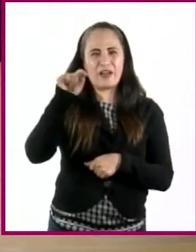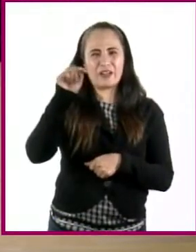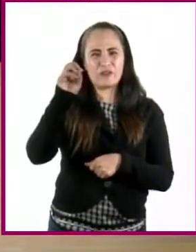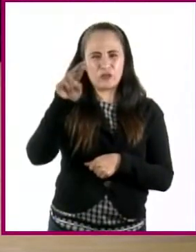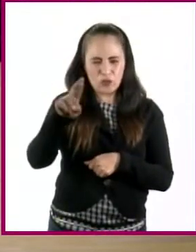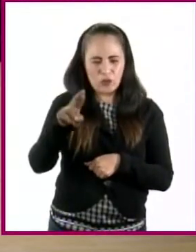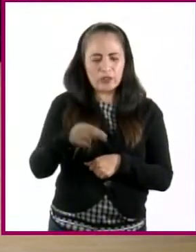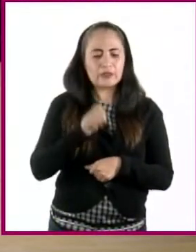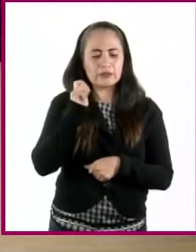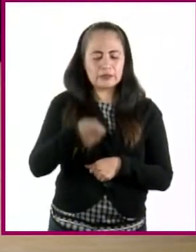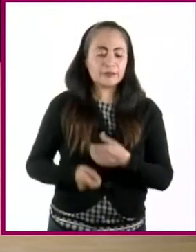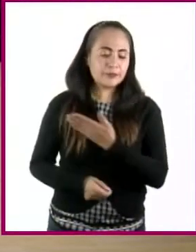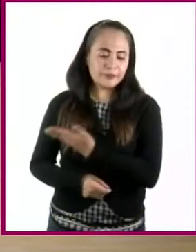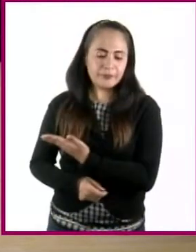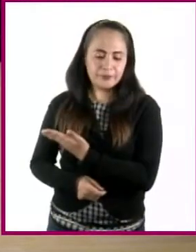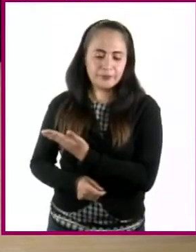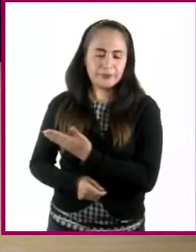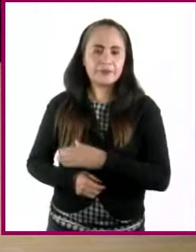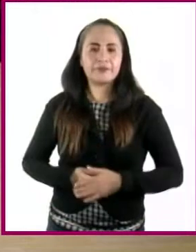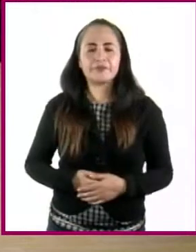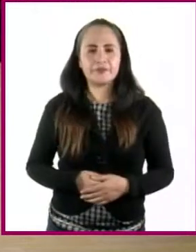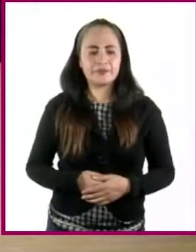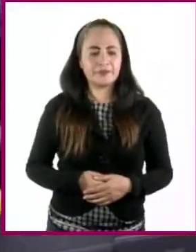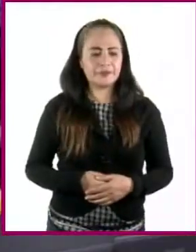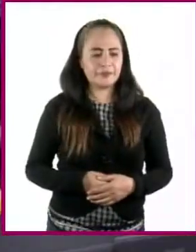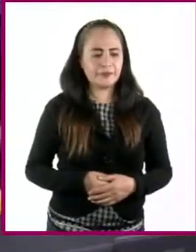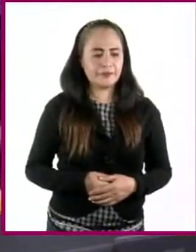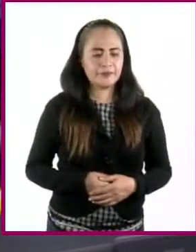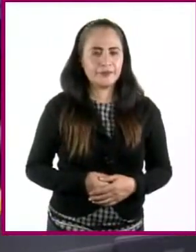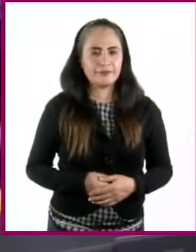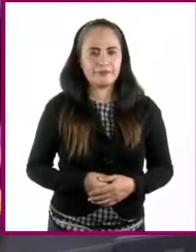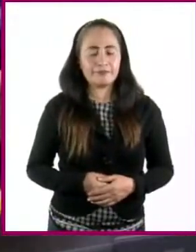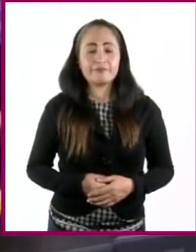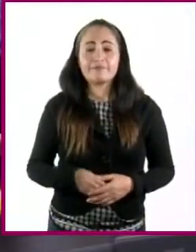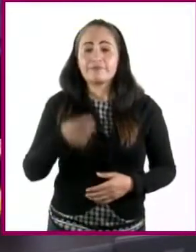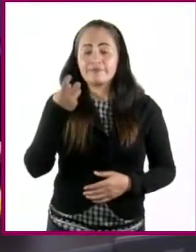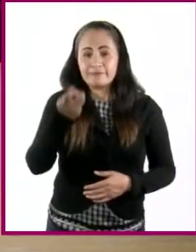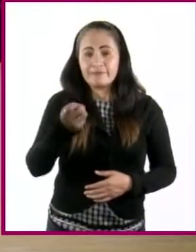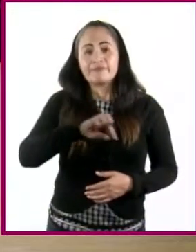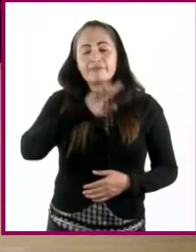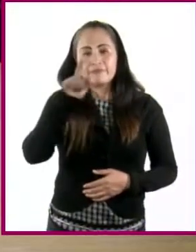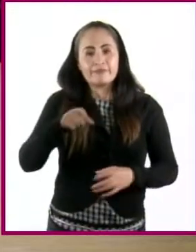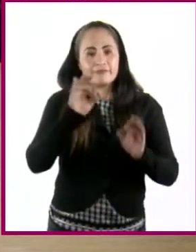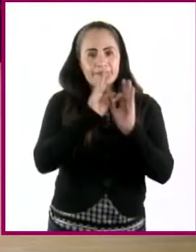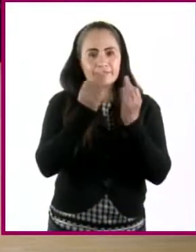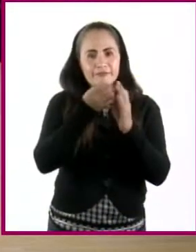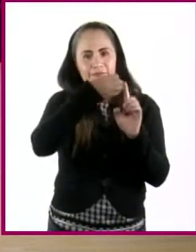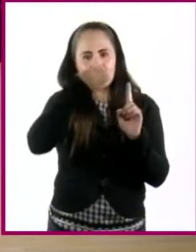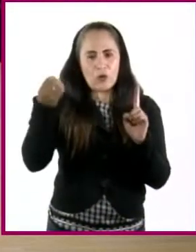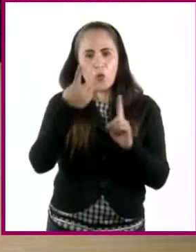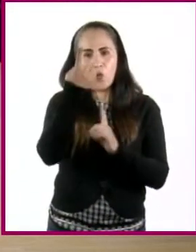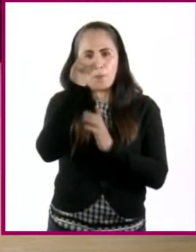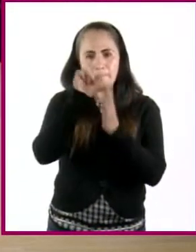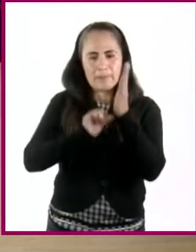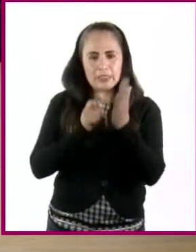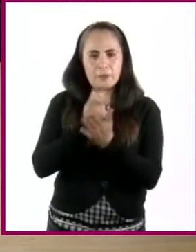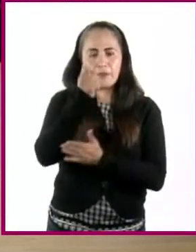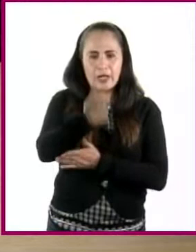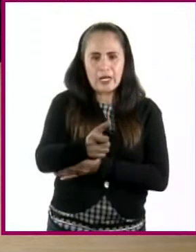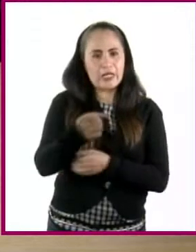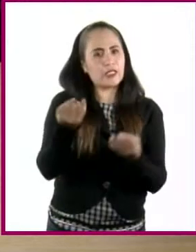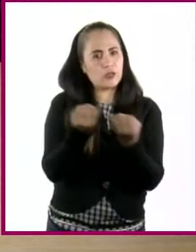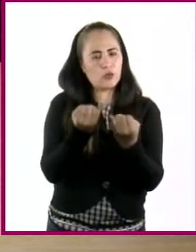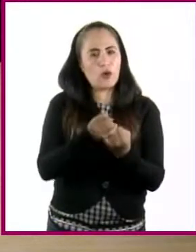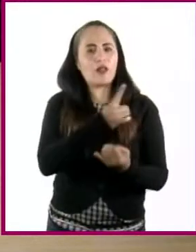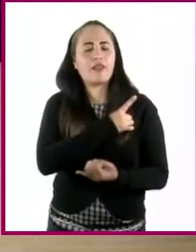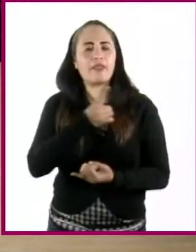número multiplicado por 1 más el decimal. Con esto podemos obtener una fórmula para el pago mensual y para el pago de la deuda en